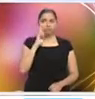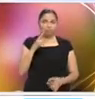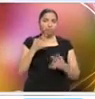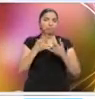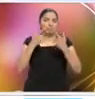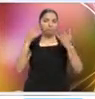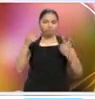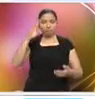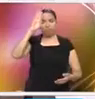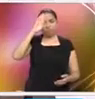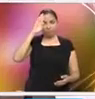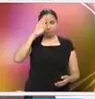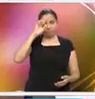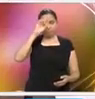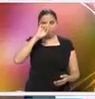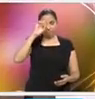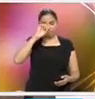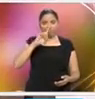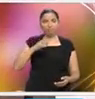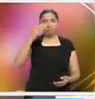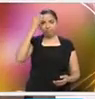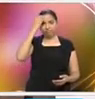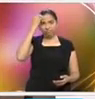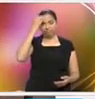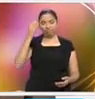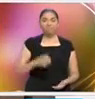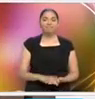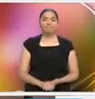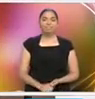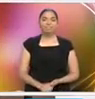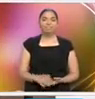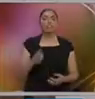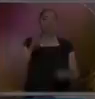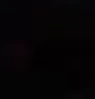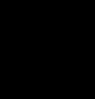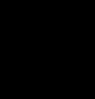por estar con nosotros, por contarnos un poquito más de Shakespeare, estas anécdotas pues sabrosas, la verdad.